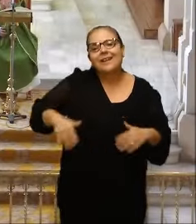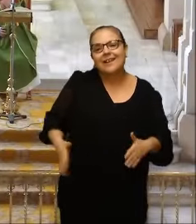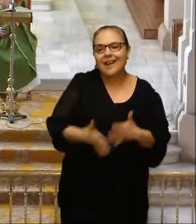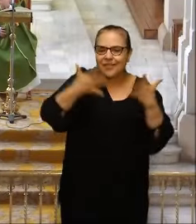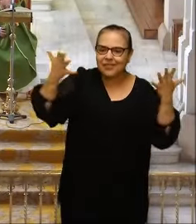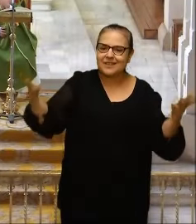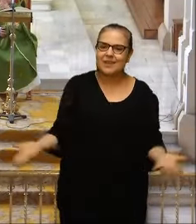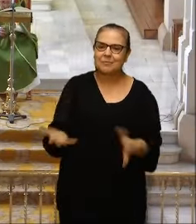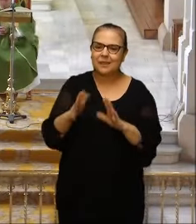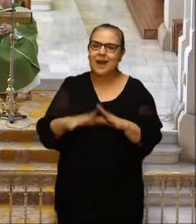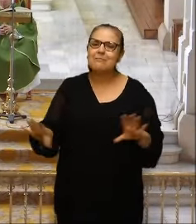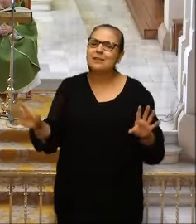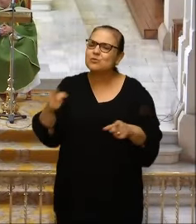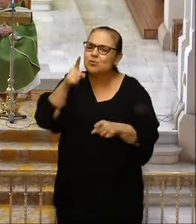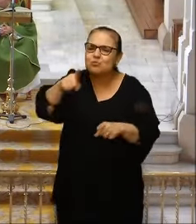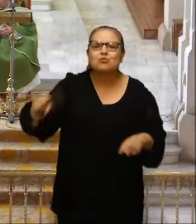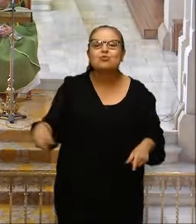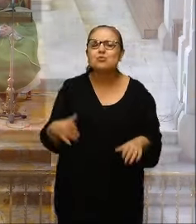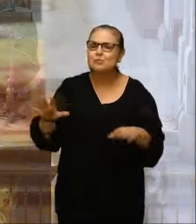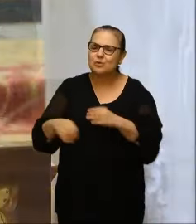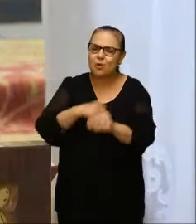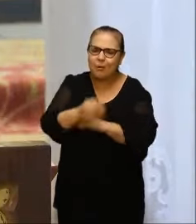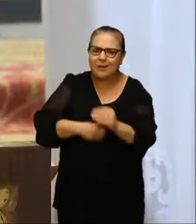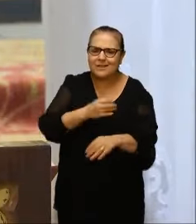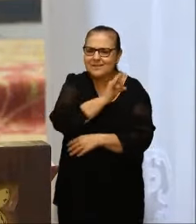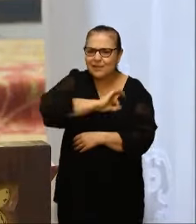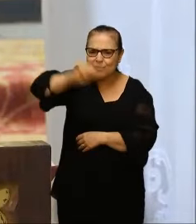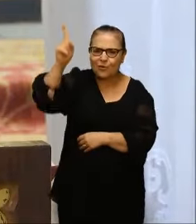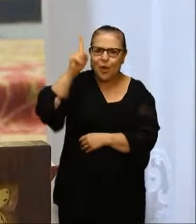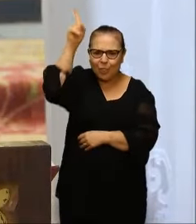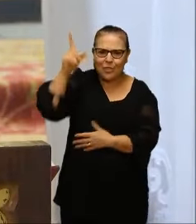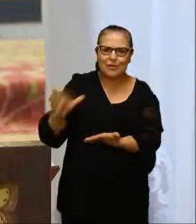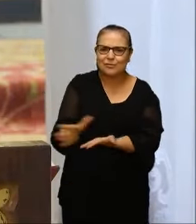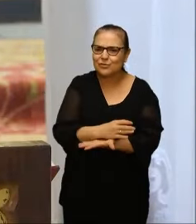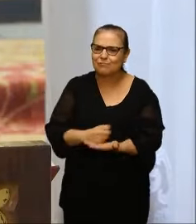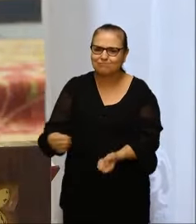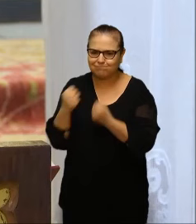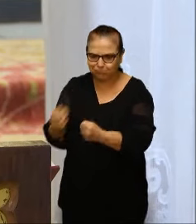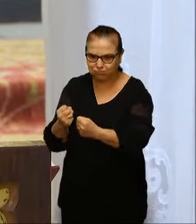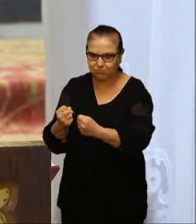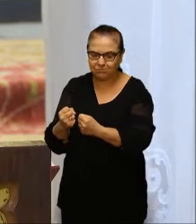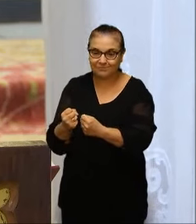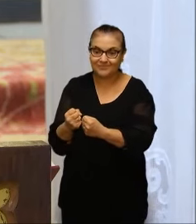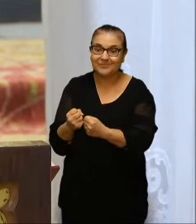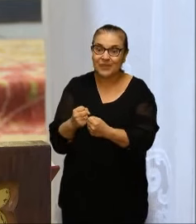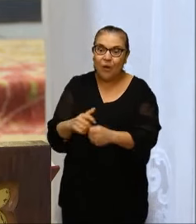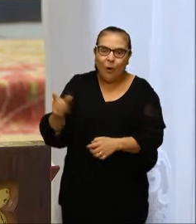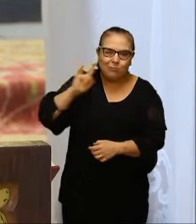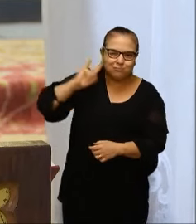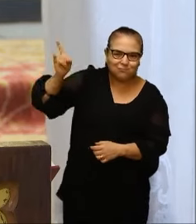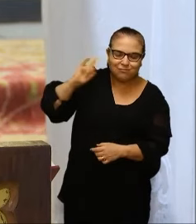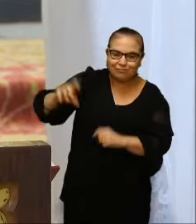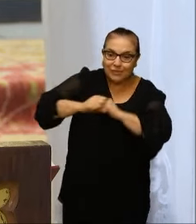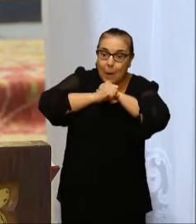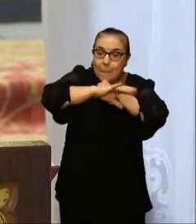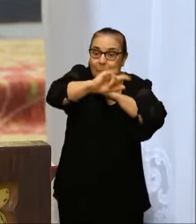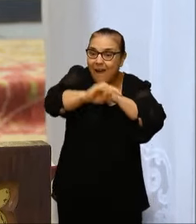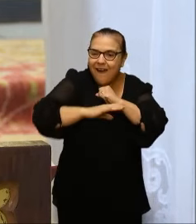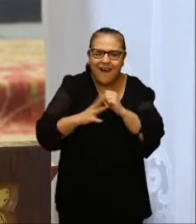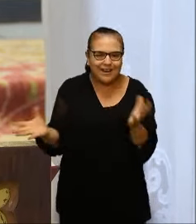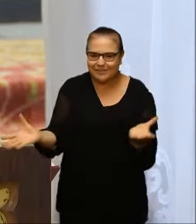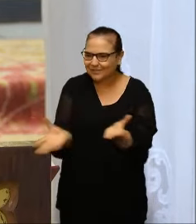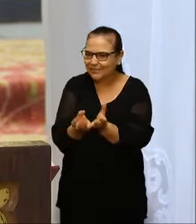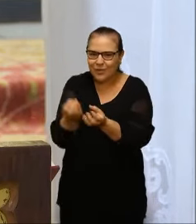Grandes y admirables son tus obras, Señor, Dios omnipotente. Retumbe el mar y cuanto